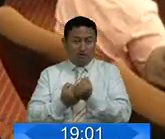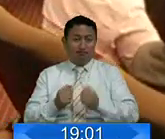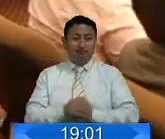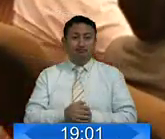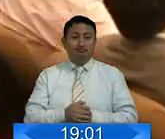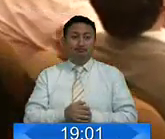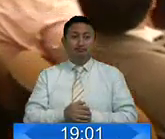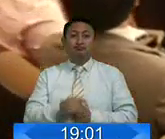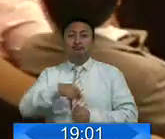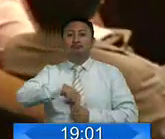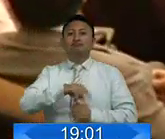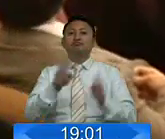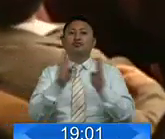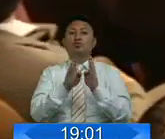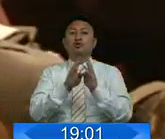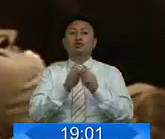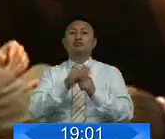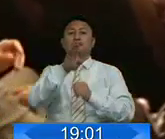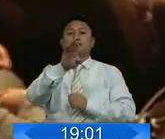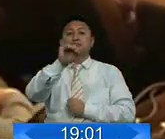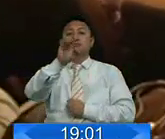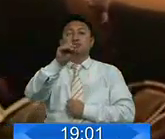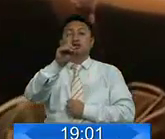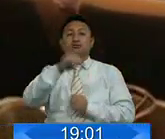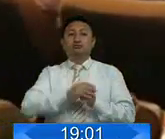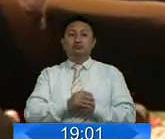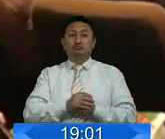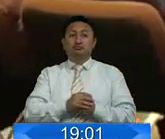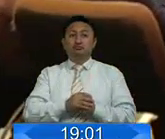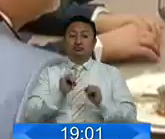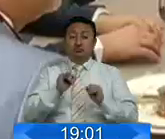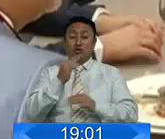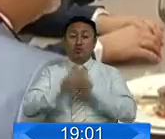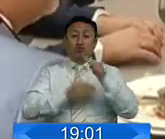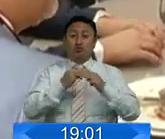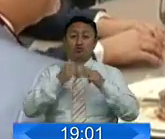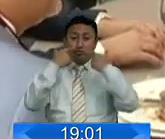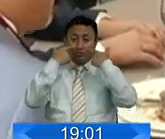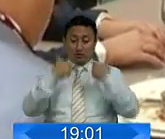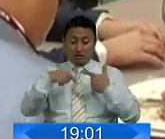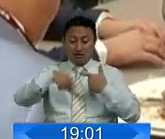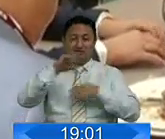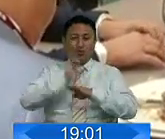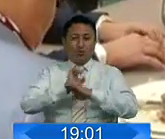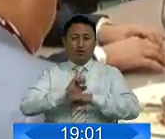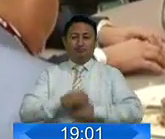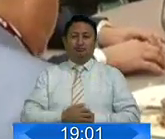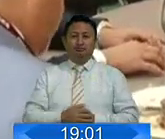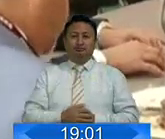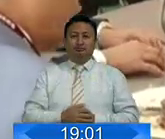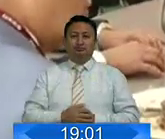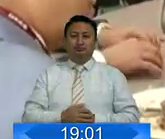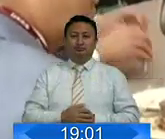últimos foros de la cumbre del BID, que puso los ojos del mundo en el país, informó Jorge Escobar.